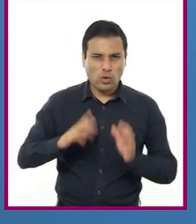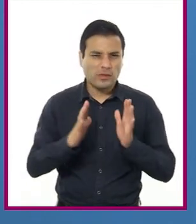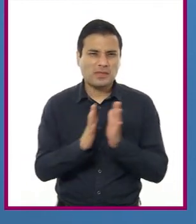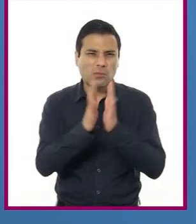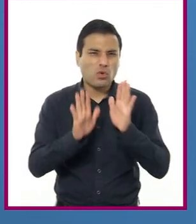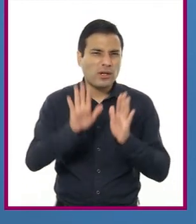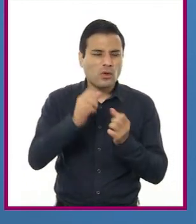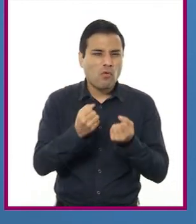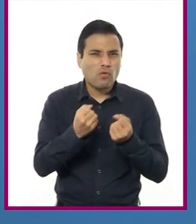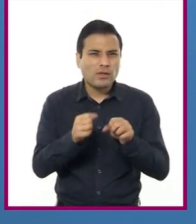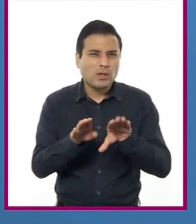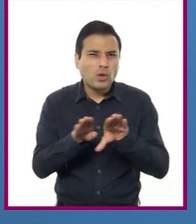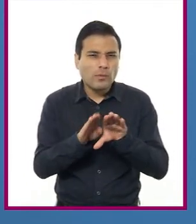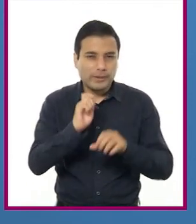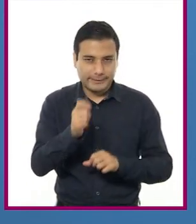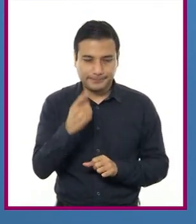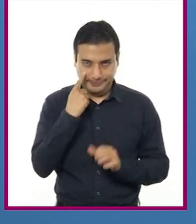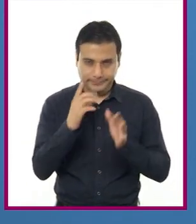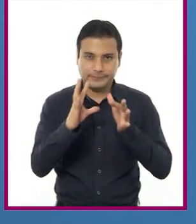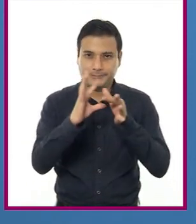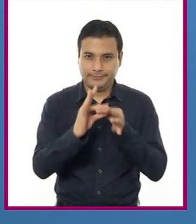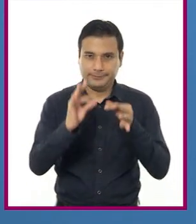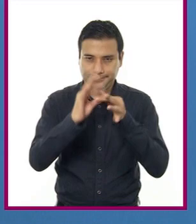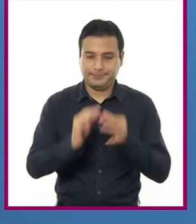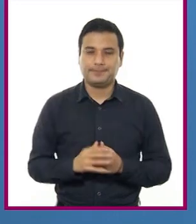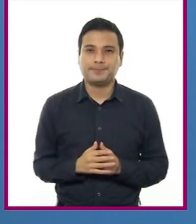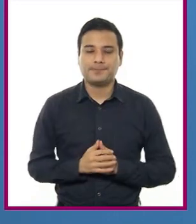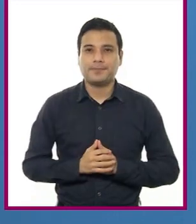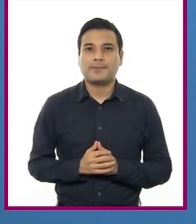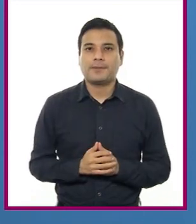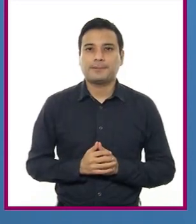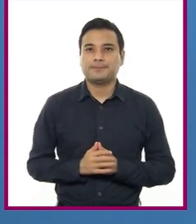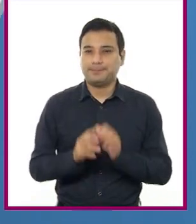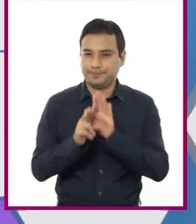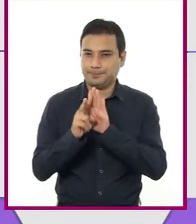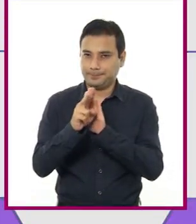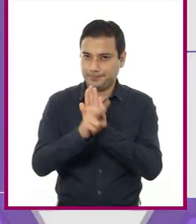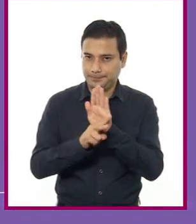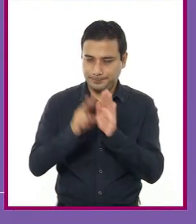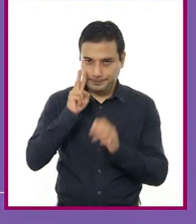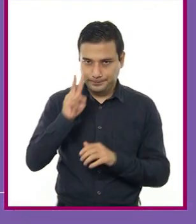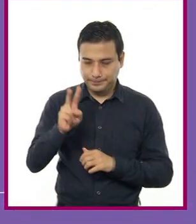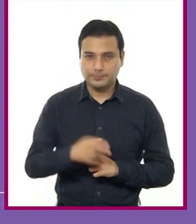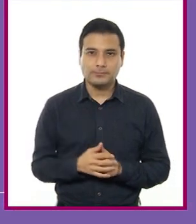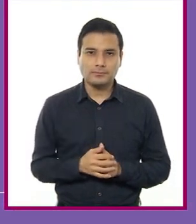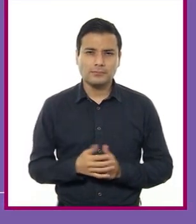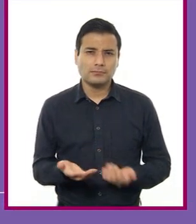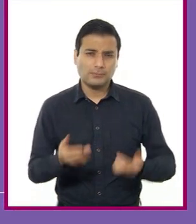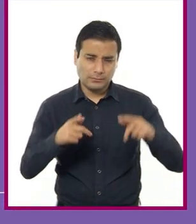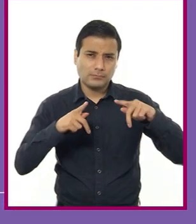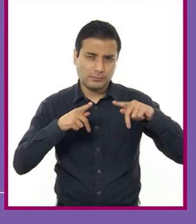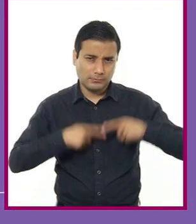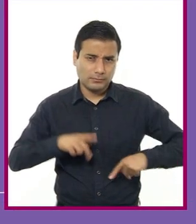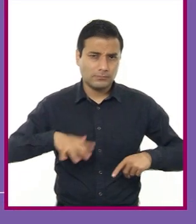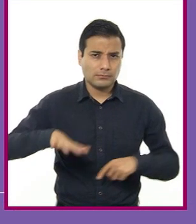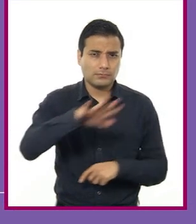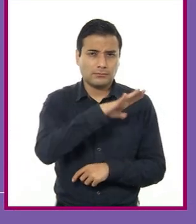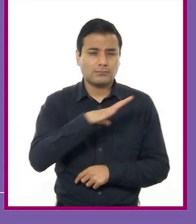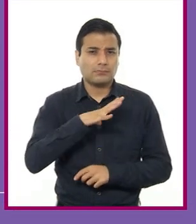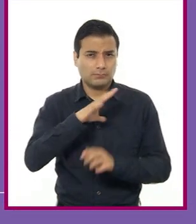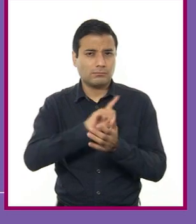Veamos y escuchemos lo que explica al respecto el siguiente video. Las sociedades cuentan con normas legales